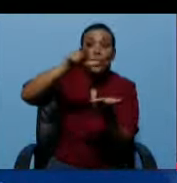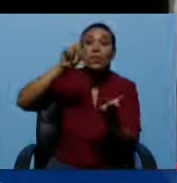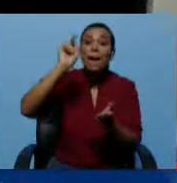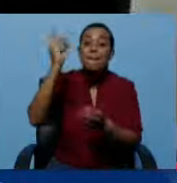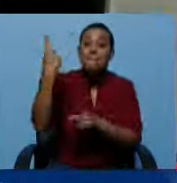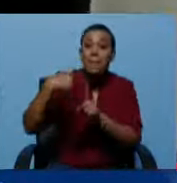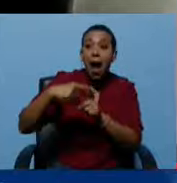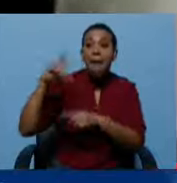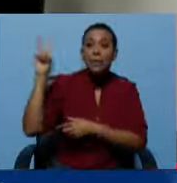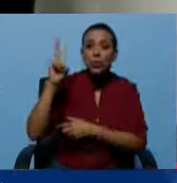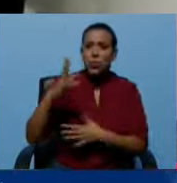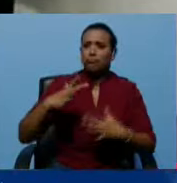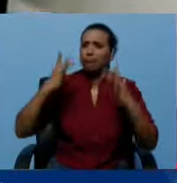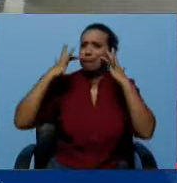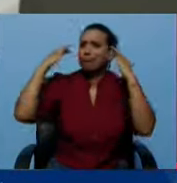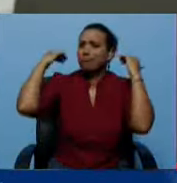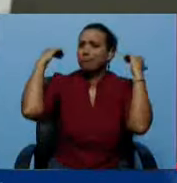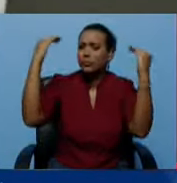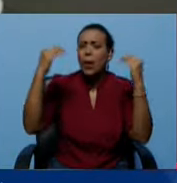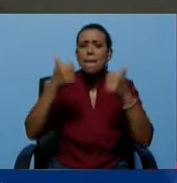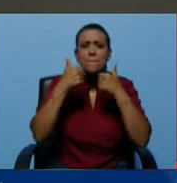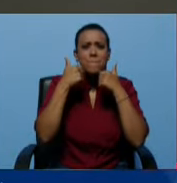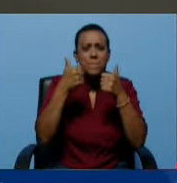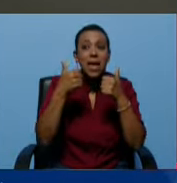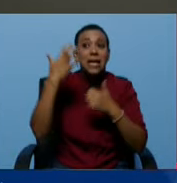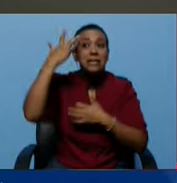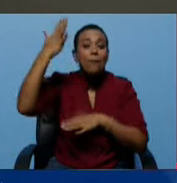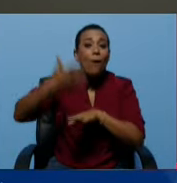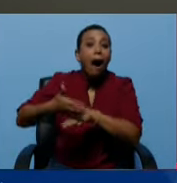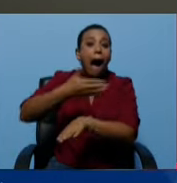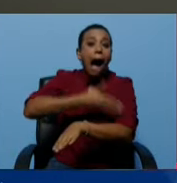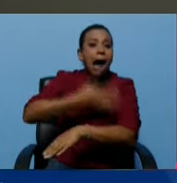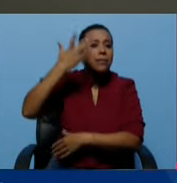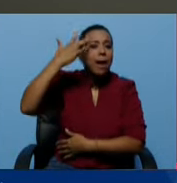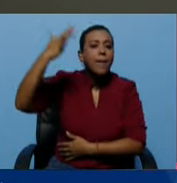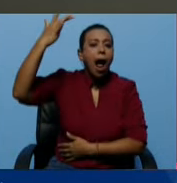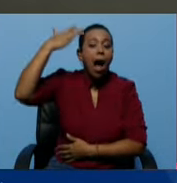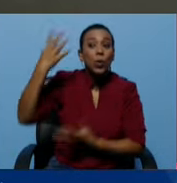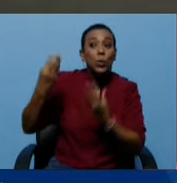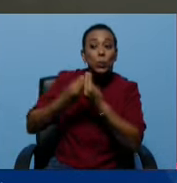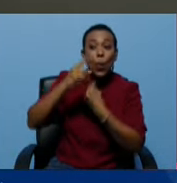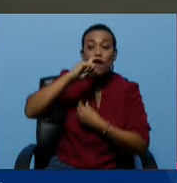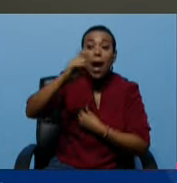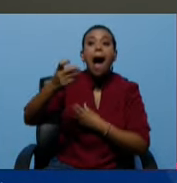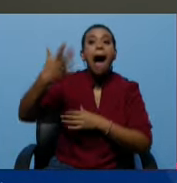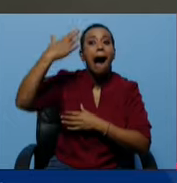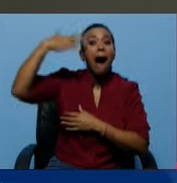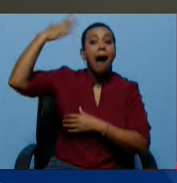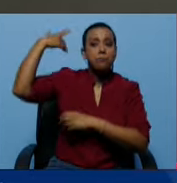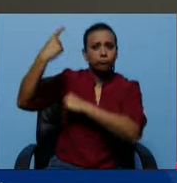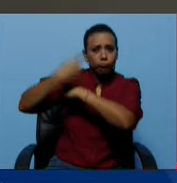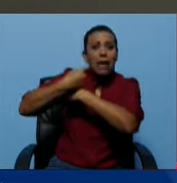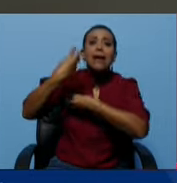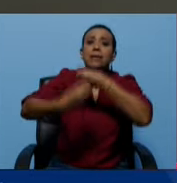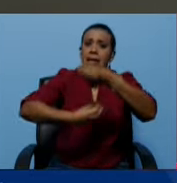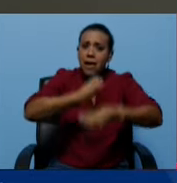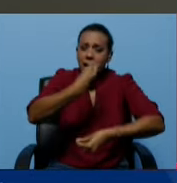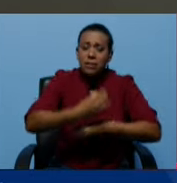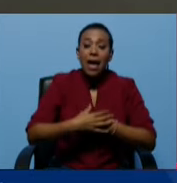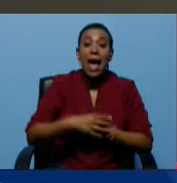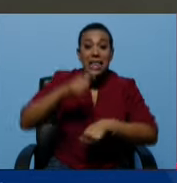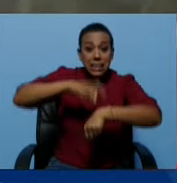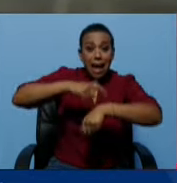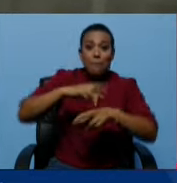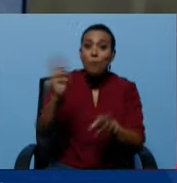otro nivel. Estamos haciendo las cosas que soñamos, que pensamos junto a usted, que usted nos ha indicado que las hiciéramos. En